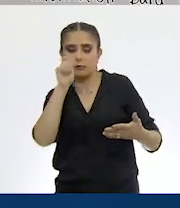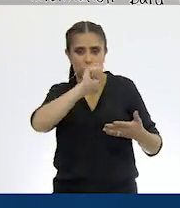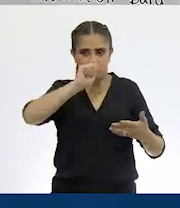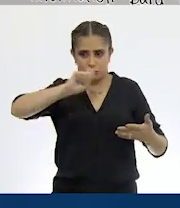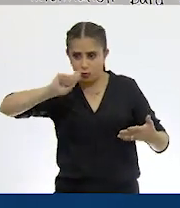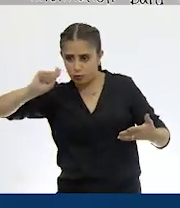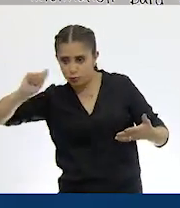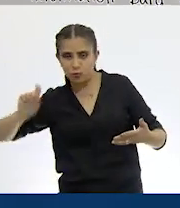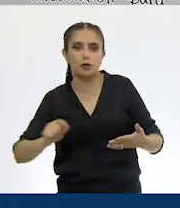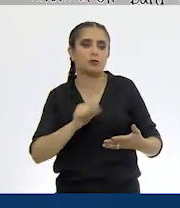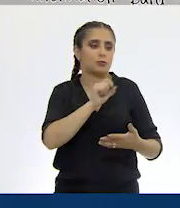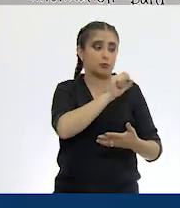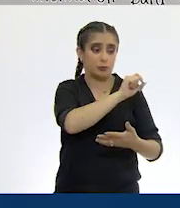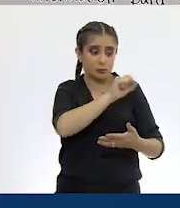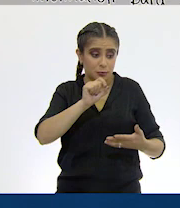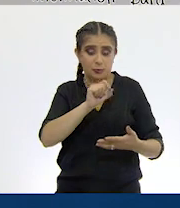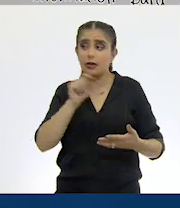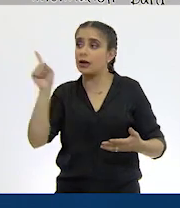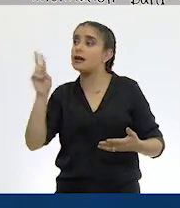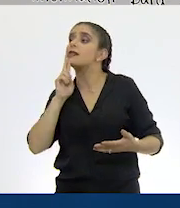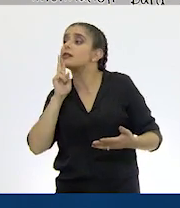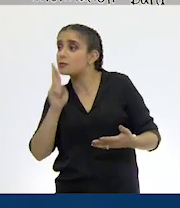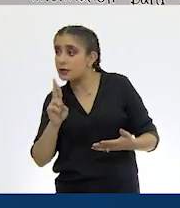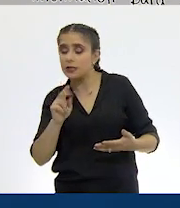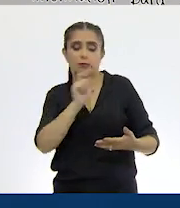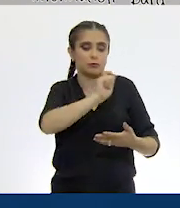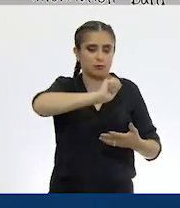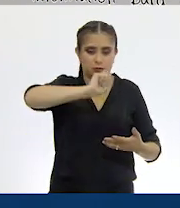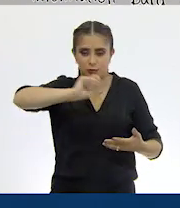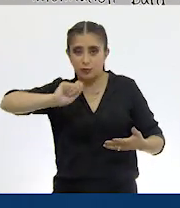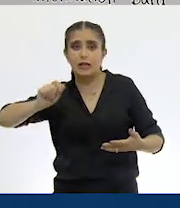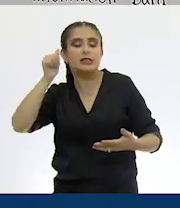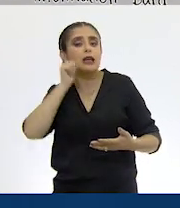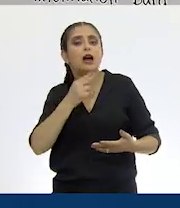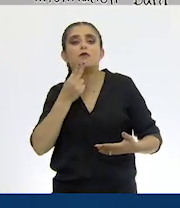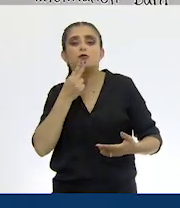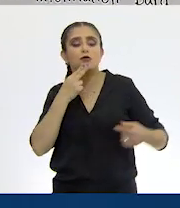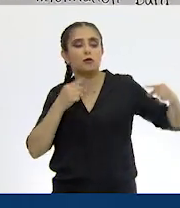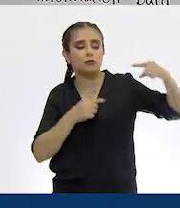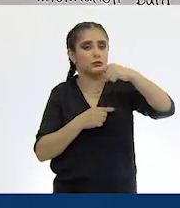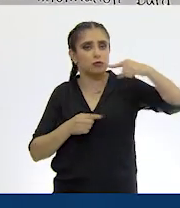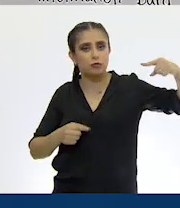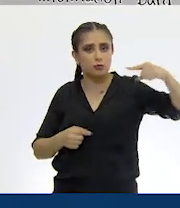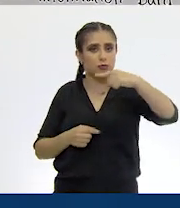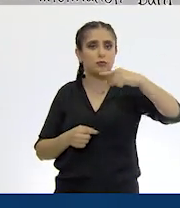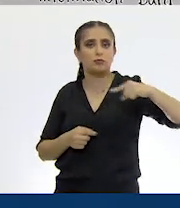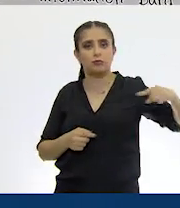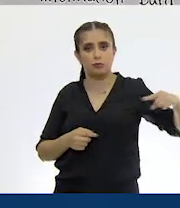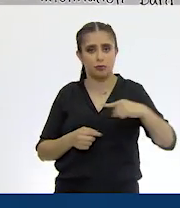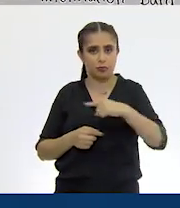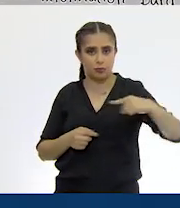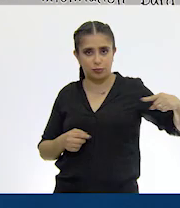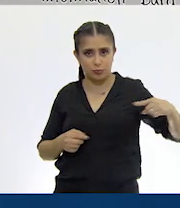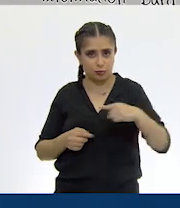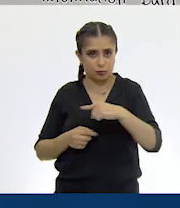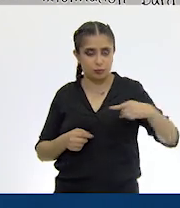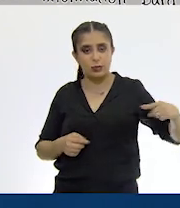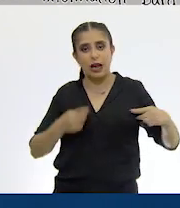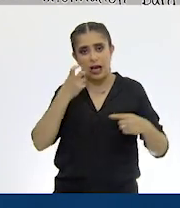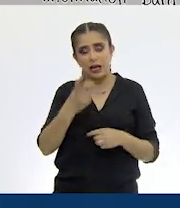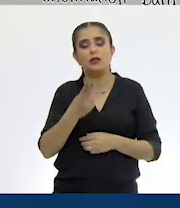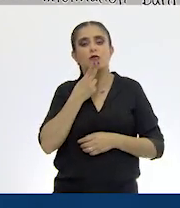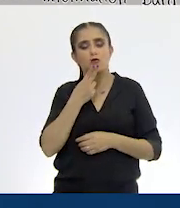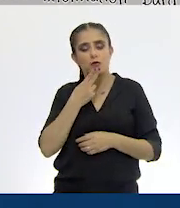el reporte de tu entrevista, se tienen que utilizar los guiones largos. Y esa es la finalidad